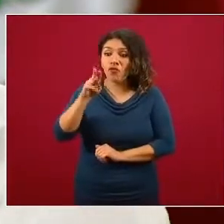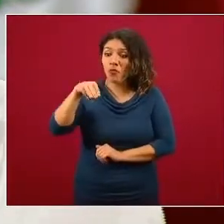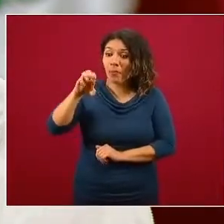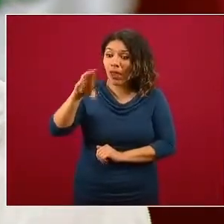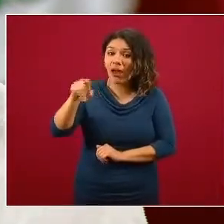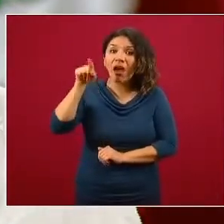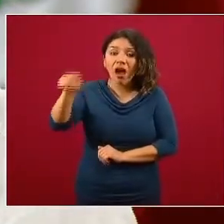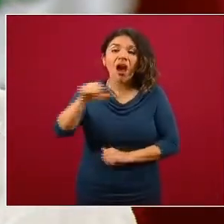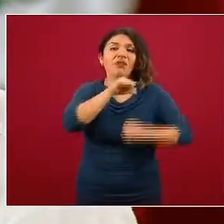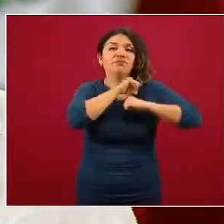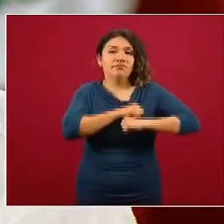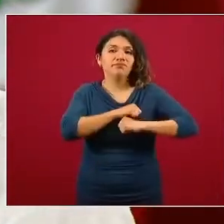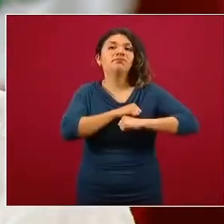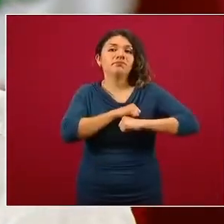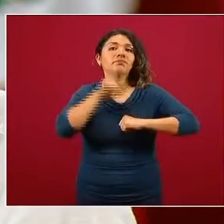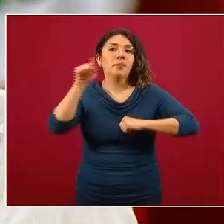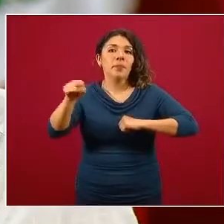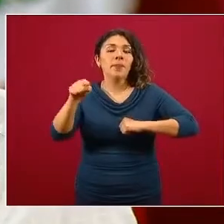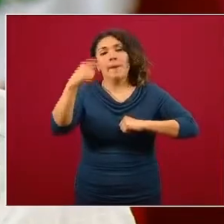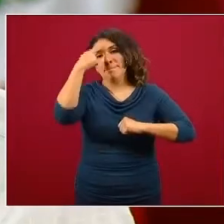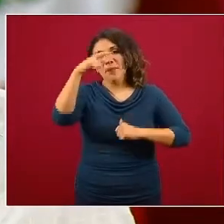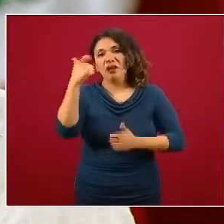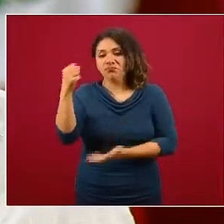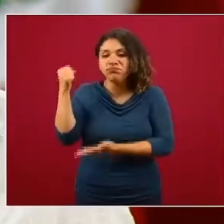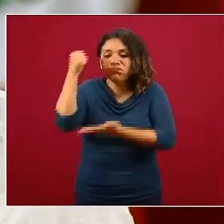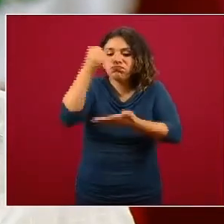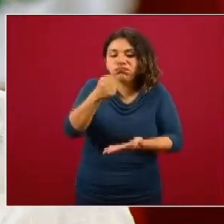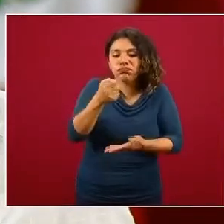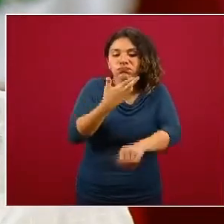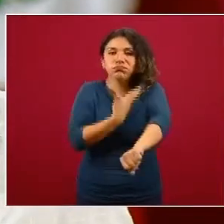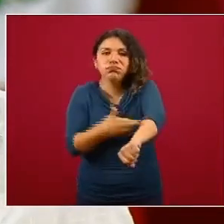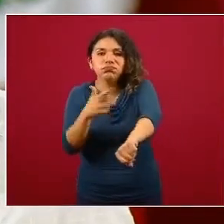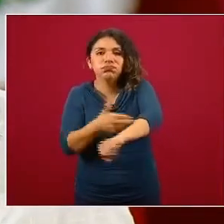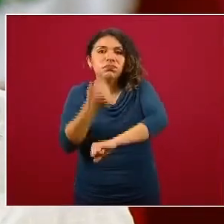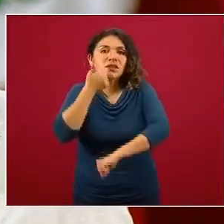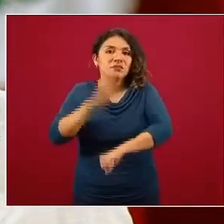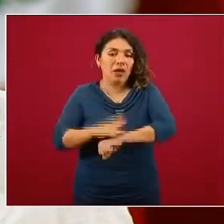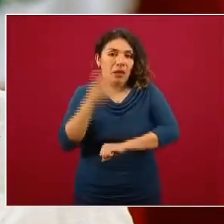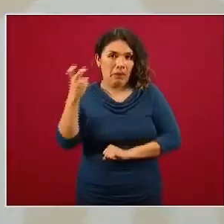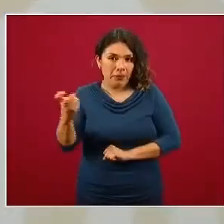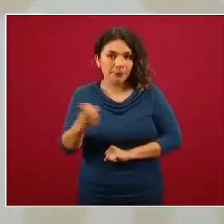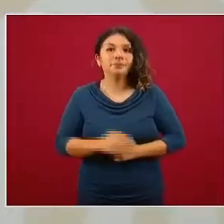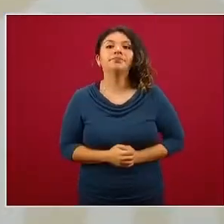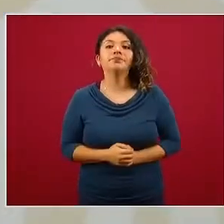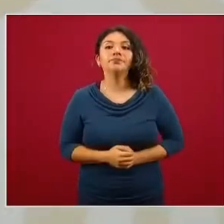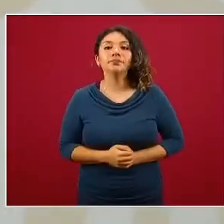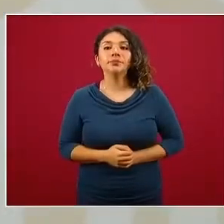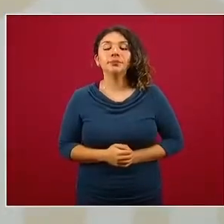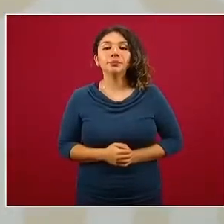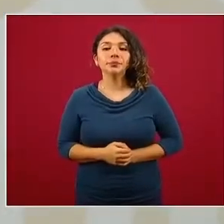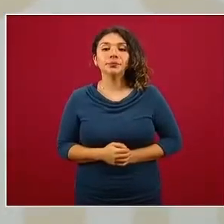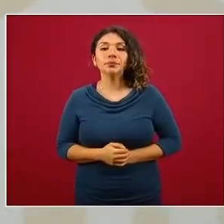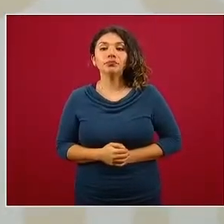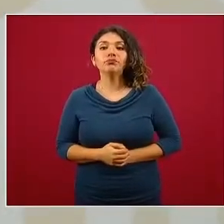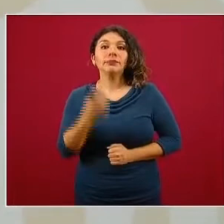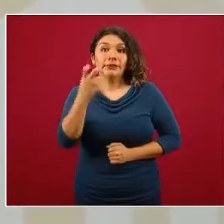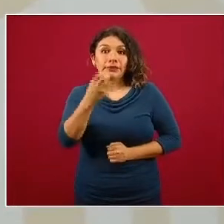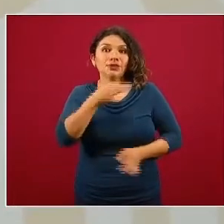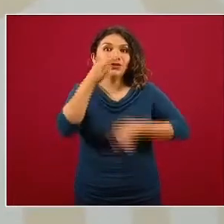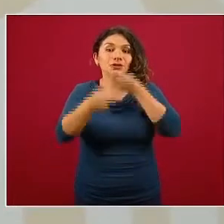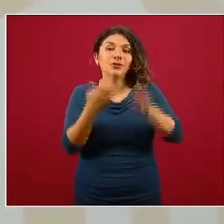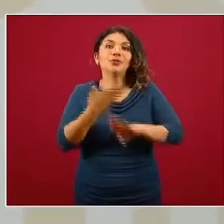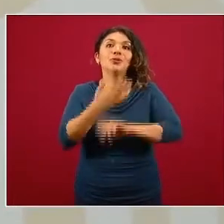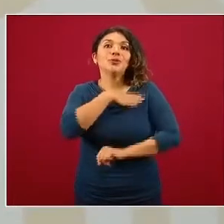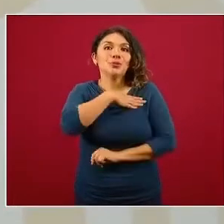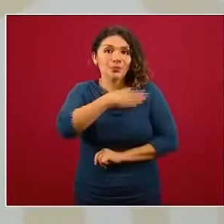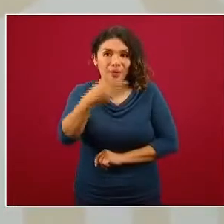será la agencia fiduciaria que estará administrando estos recursos al gobierno mexicano. Pero eso es una buena